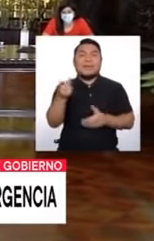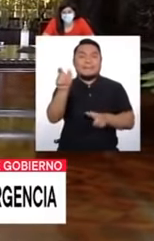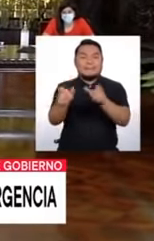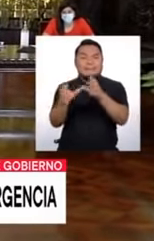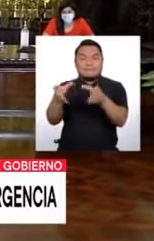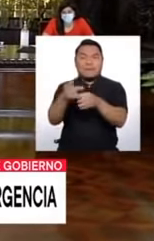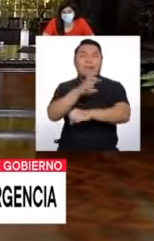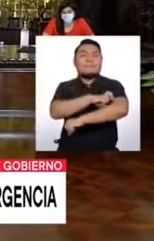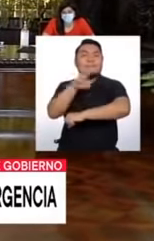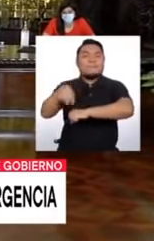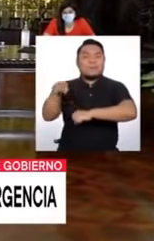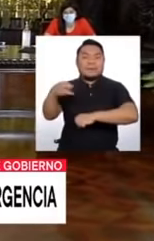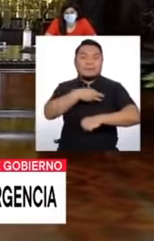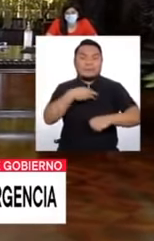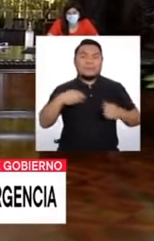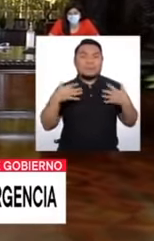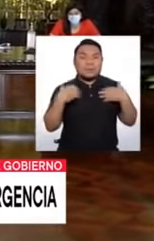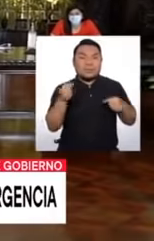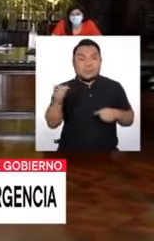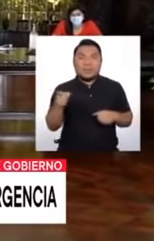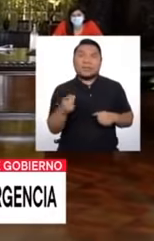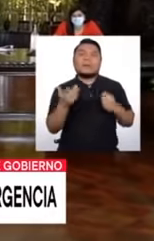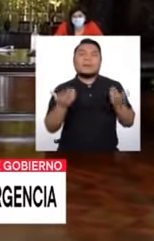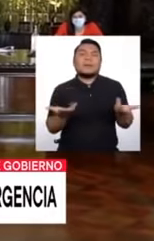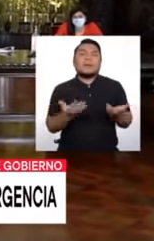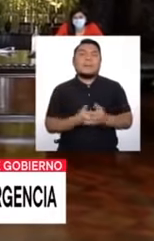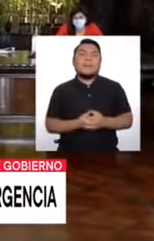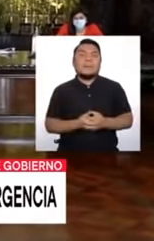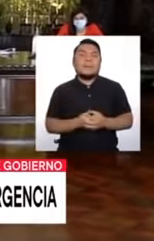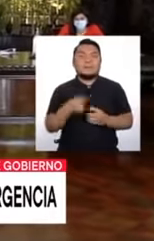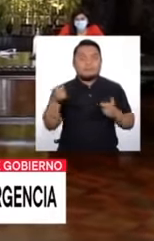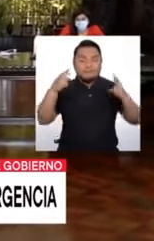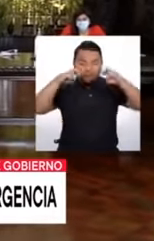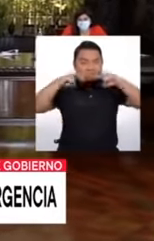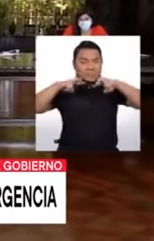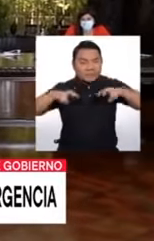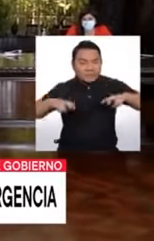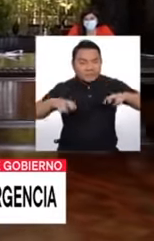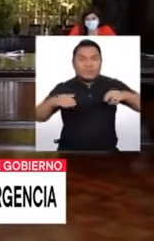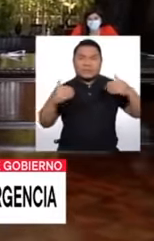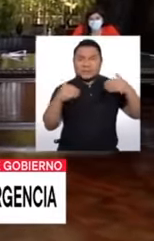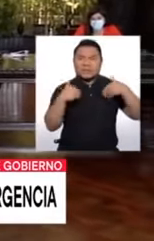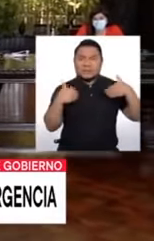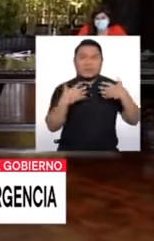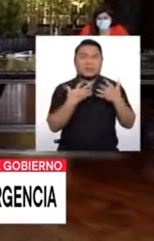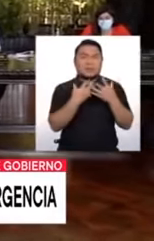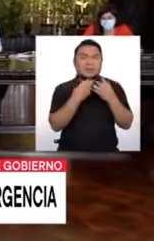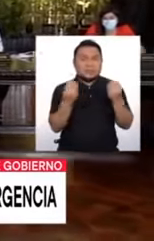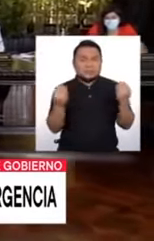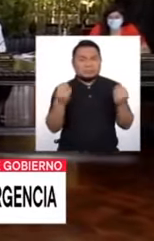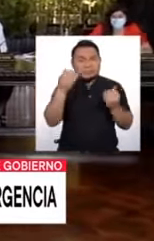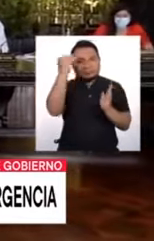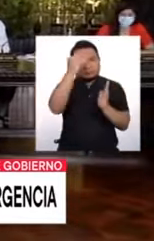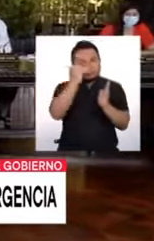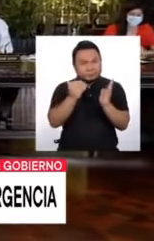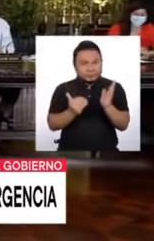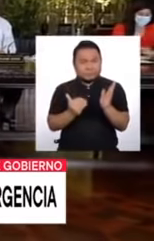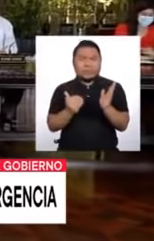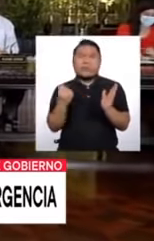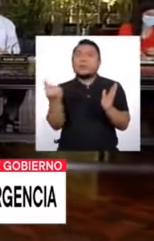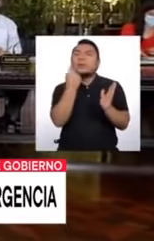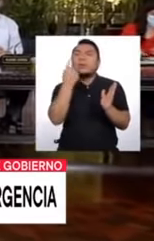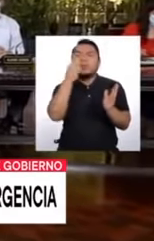personal profesional del Ministerio de Salud, de que la evaluación tiene bastante detalle. O sea, no solamente se